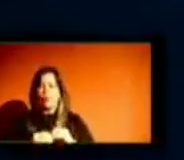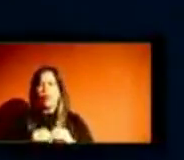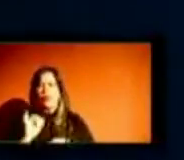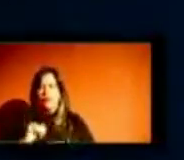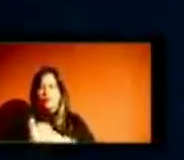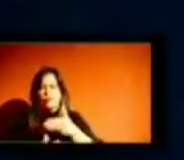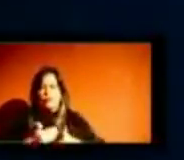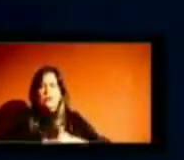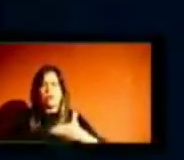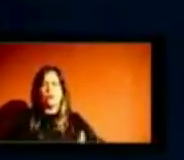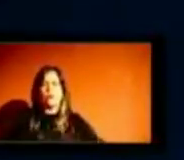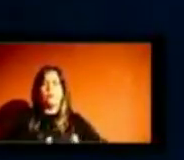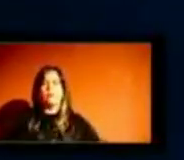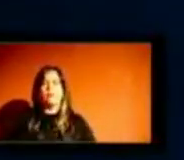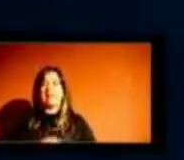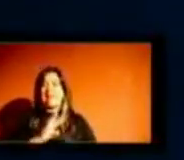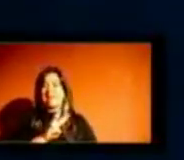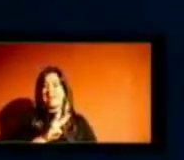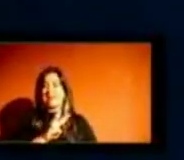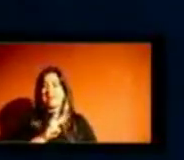todo este proceso,